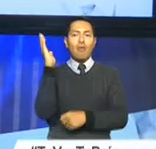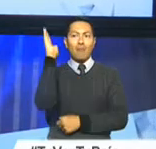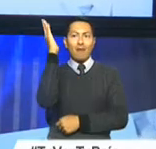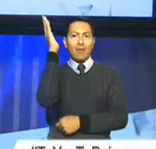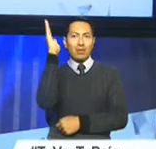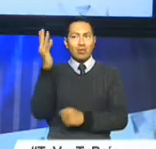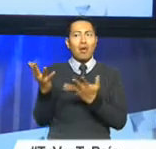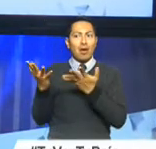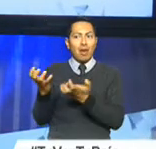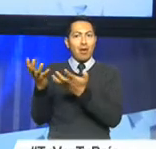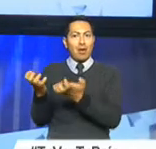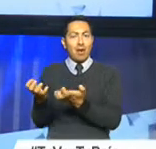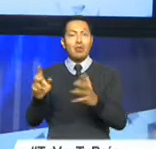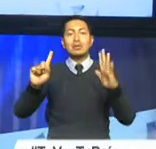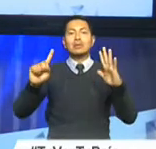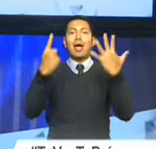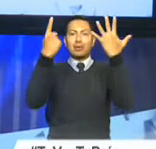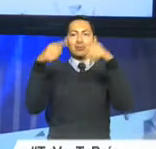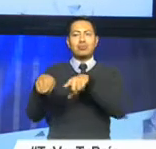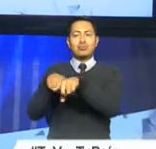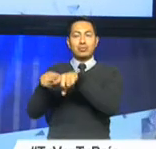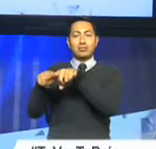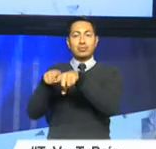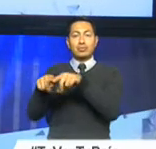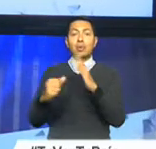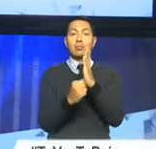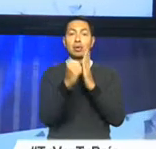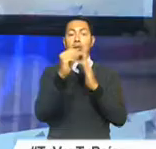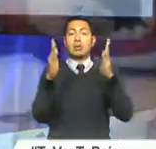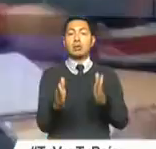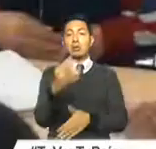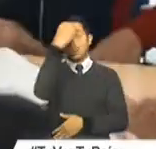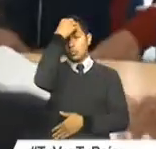ocasión. Así lo anunció el ministro de Educación, Fander Falconi.